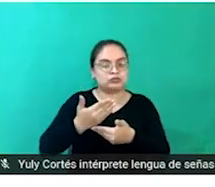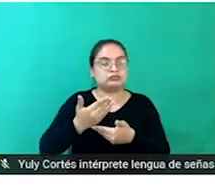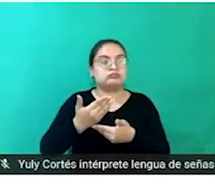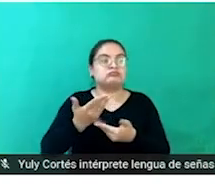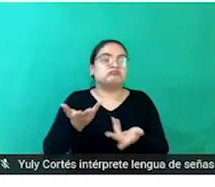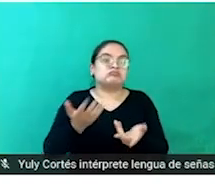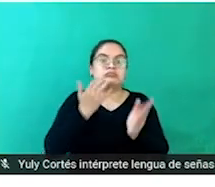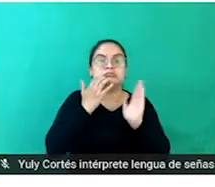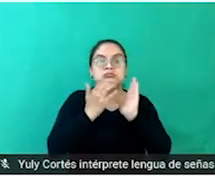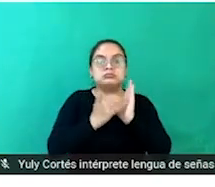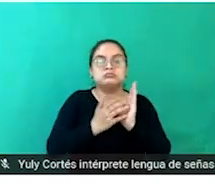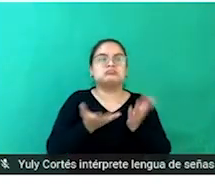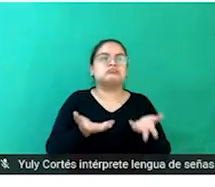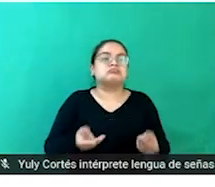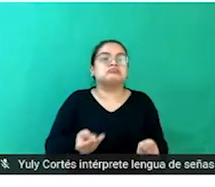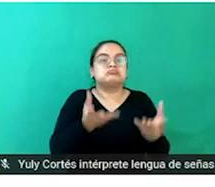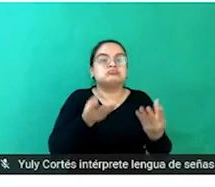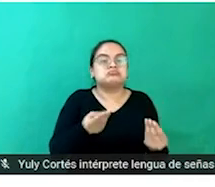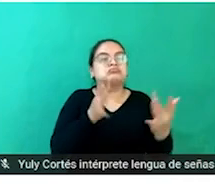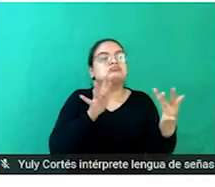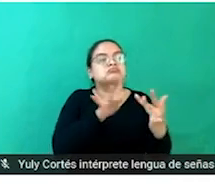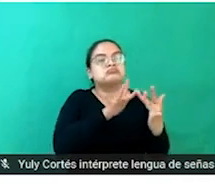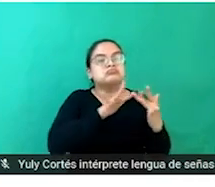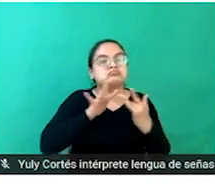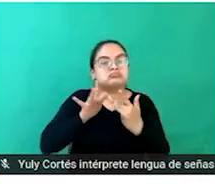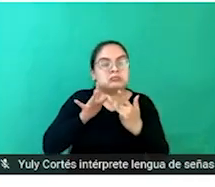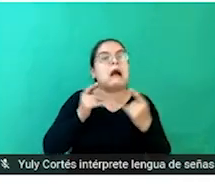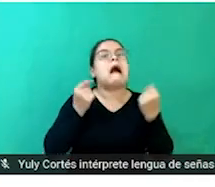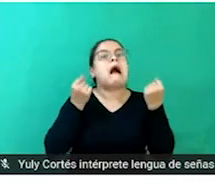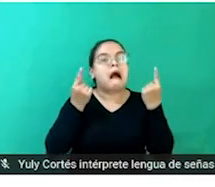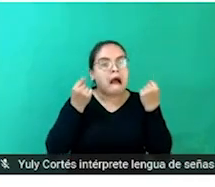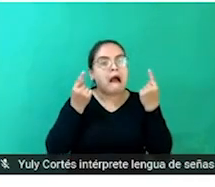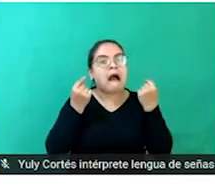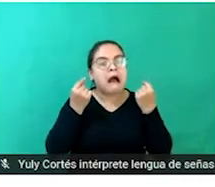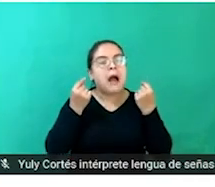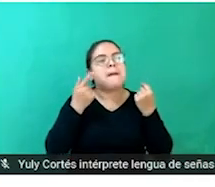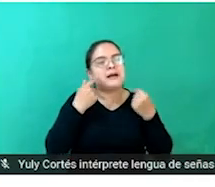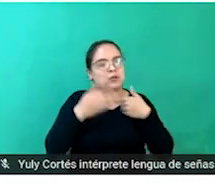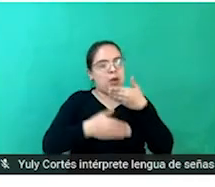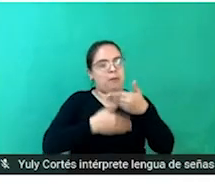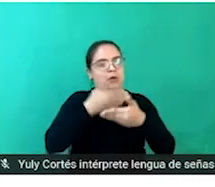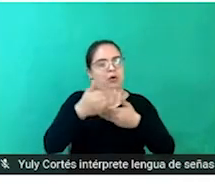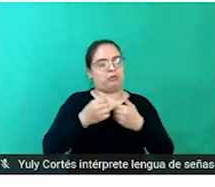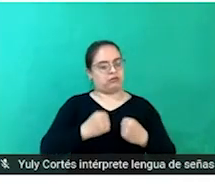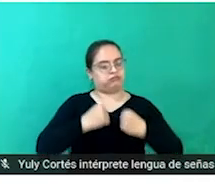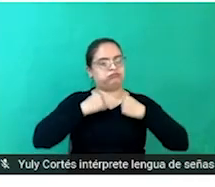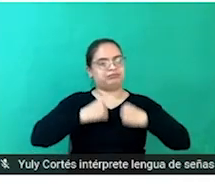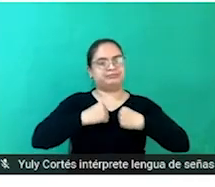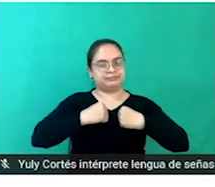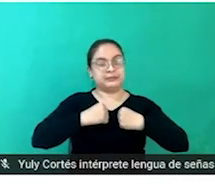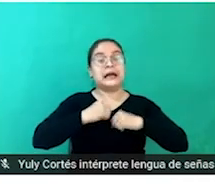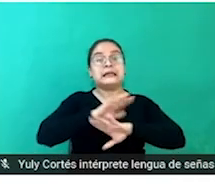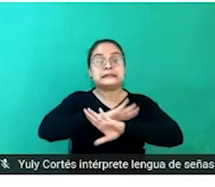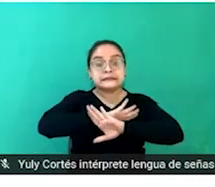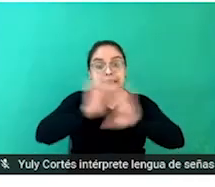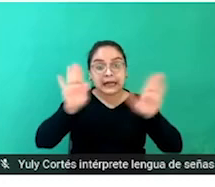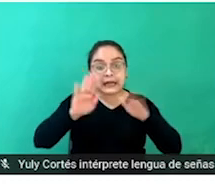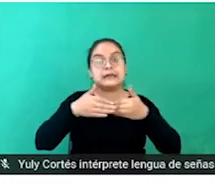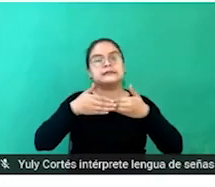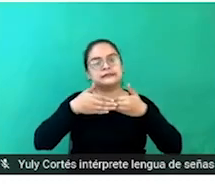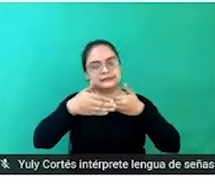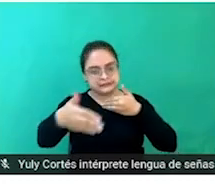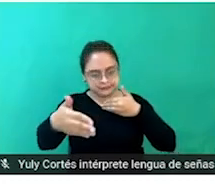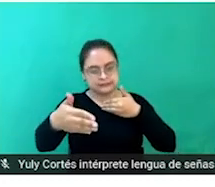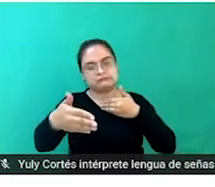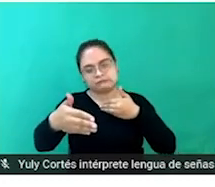simplemente conectando, entendiendo, vamos a poder solidificar nuestro conocimiento para luego pasar ya a las